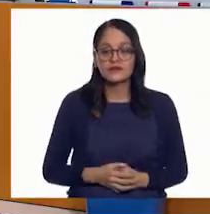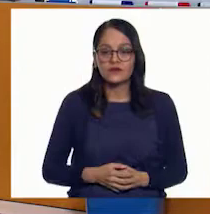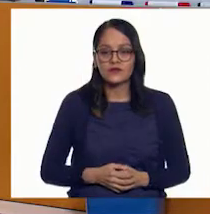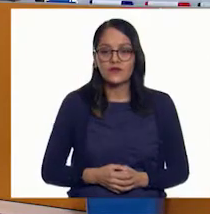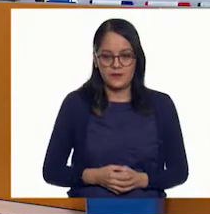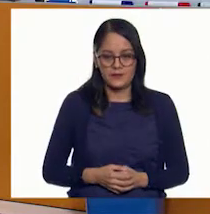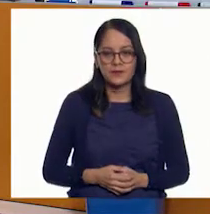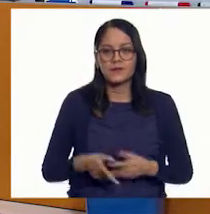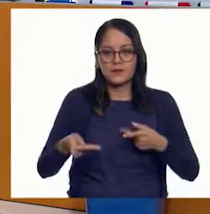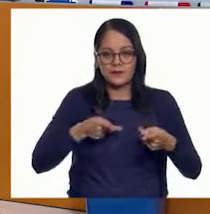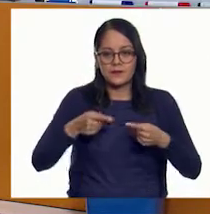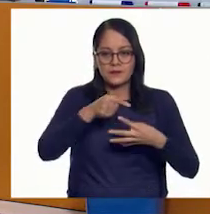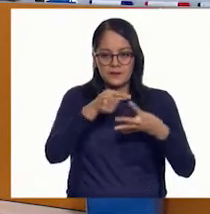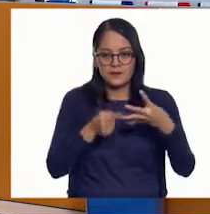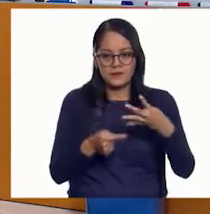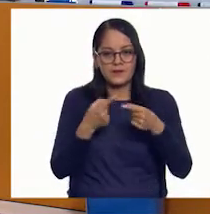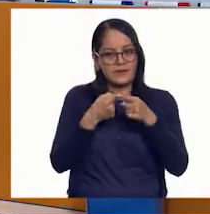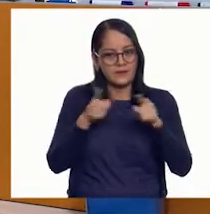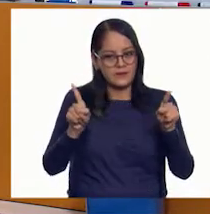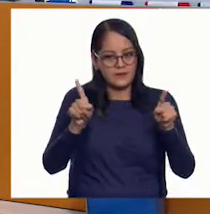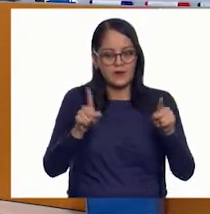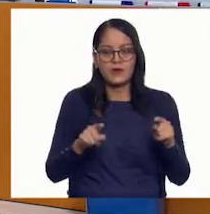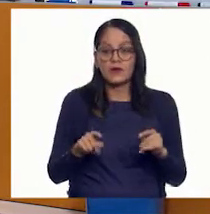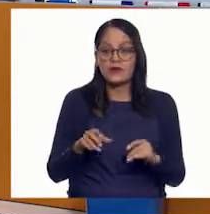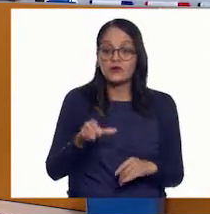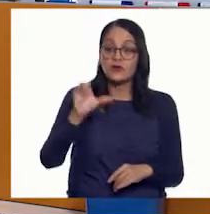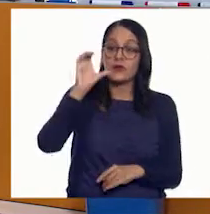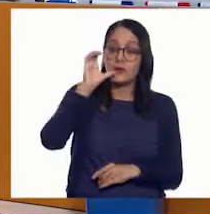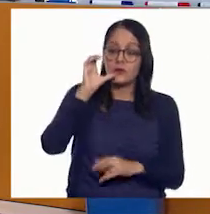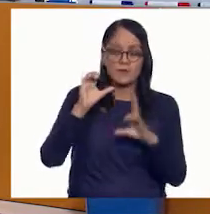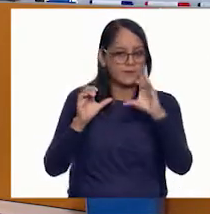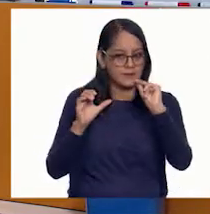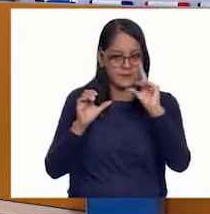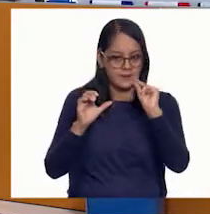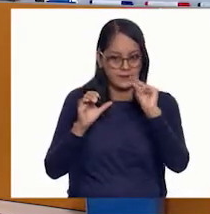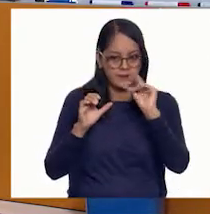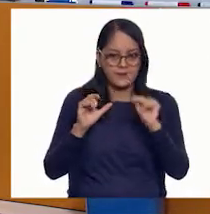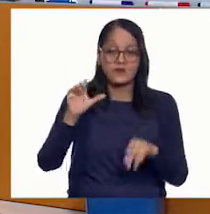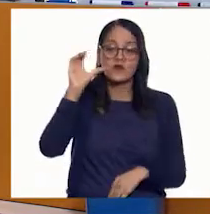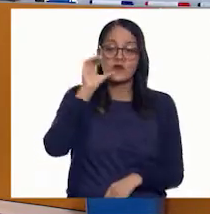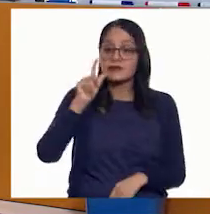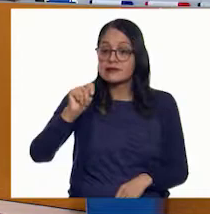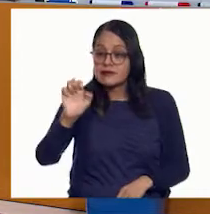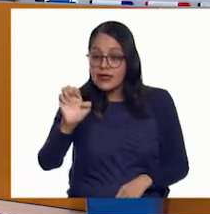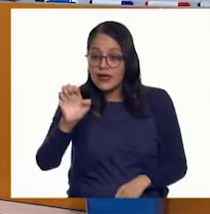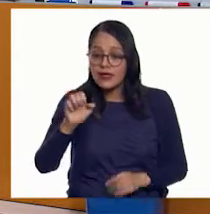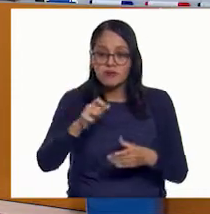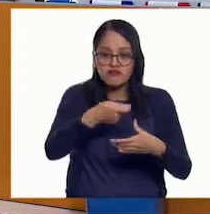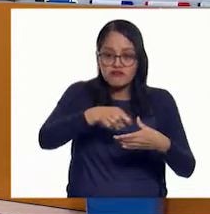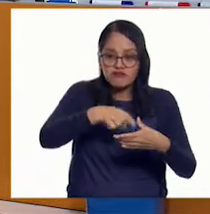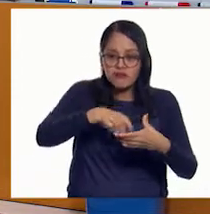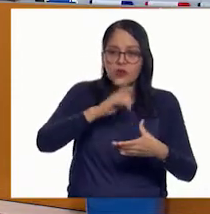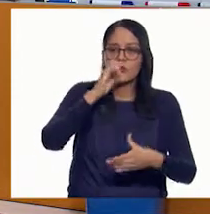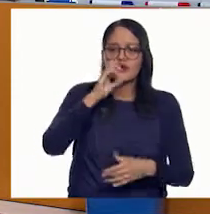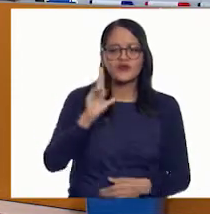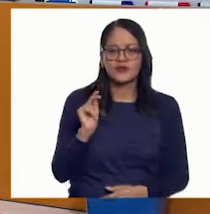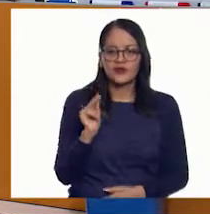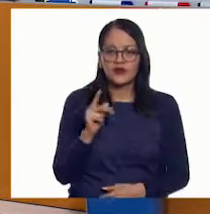remedio muy diferente, porque este no es tomado, no, este no es tomado, no es un tecito, no es una infusión, es